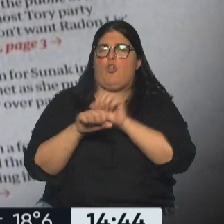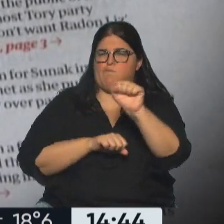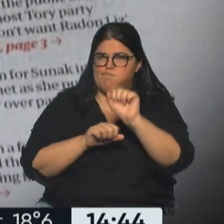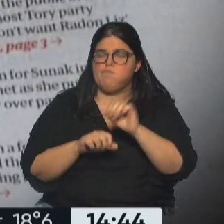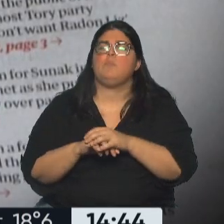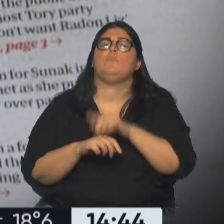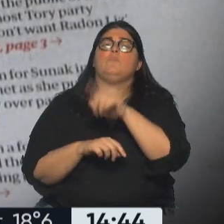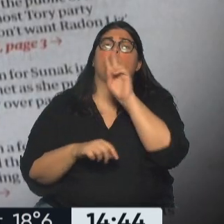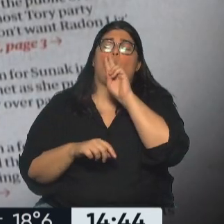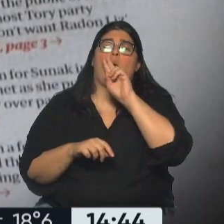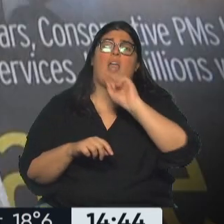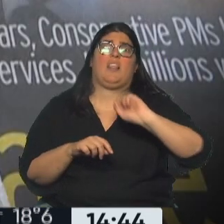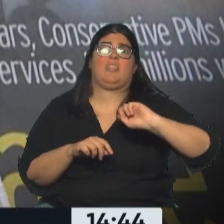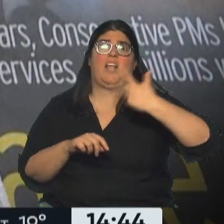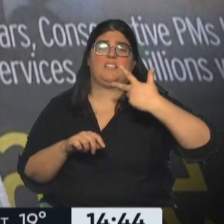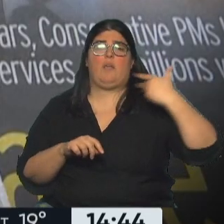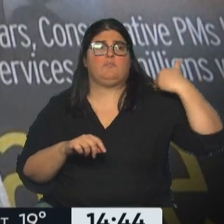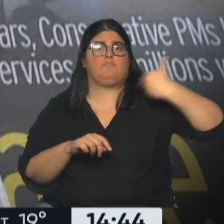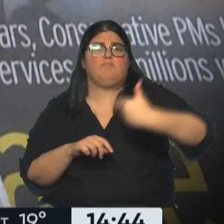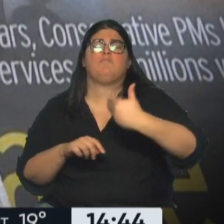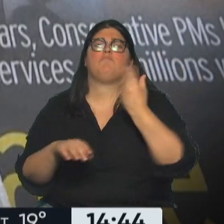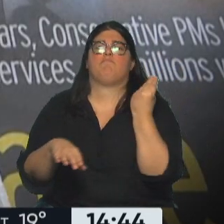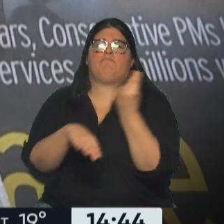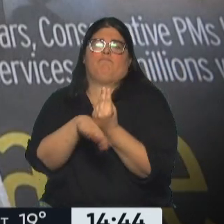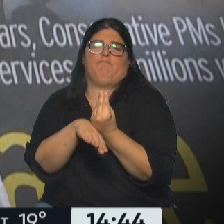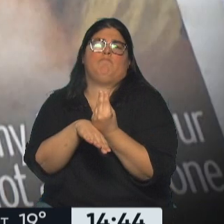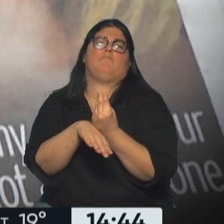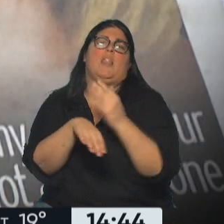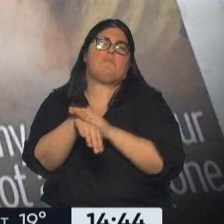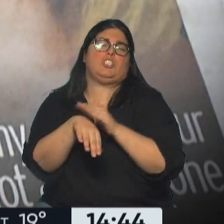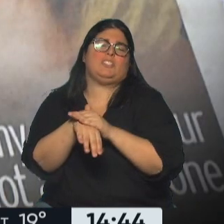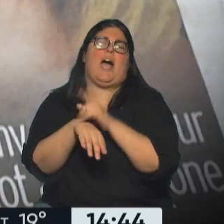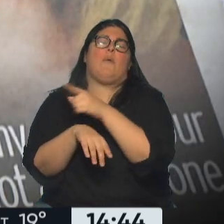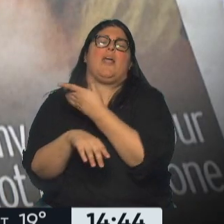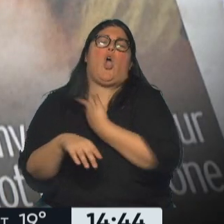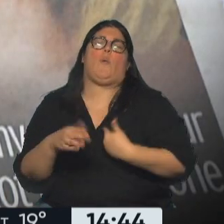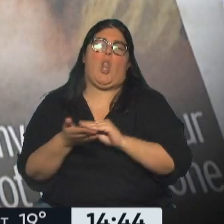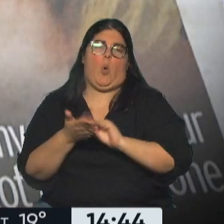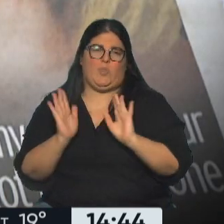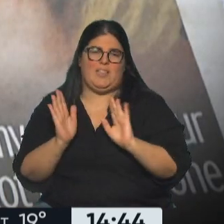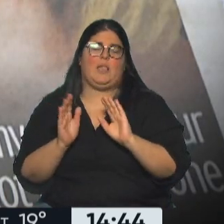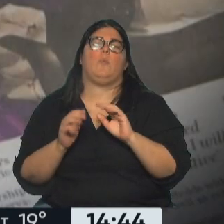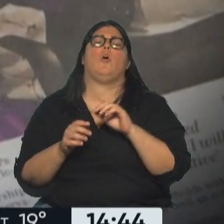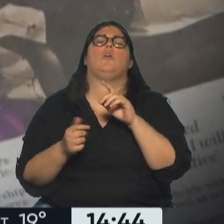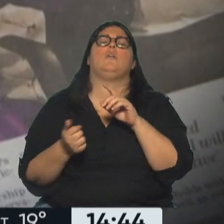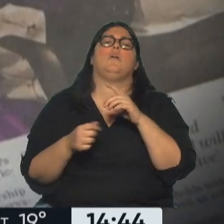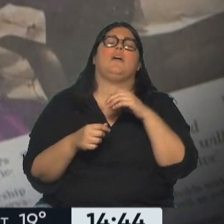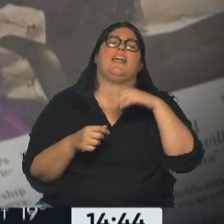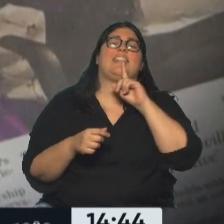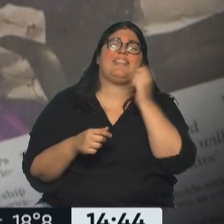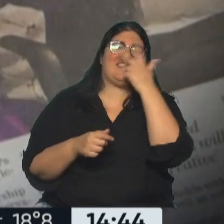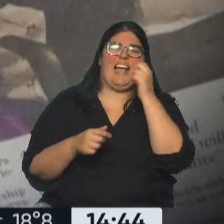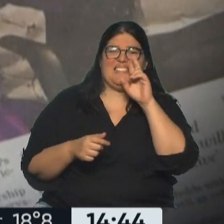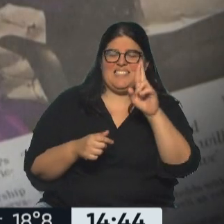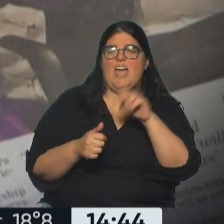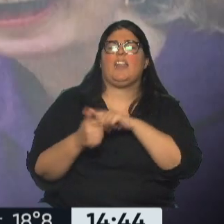tercera mujer en la historia del Reino Unido en acceder a la cabeza del Ejecutivo, luego de Theresa May y la ultraderechista Margaret Thatcher, de